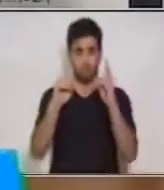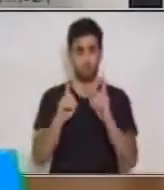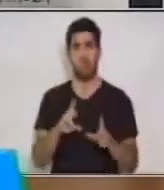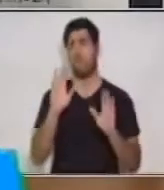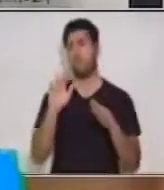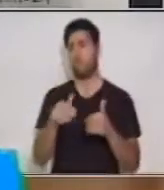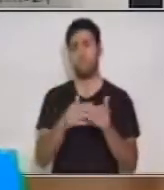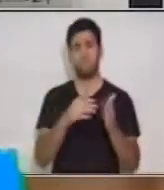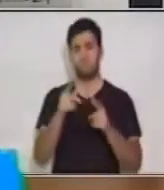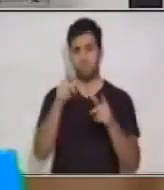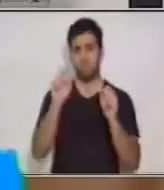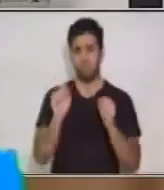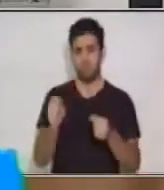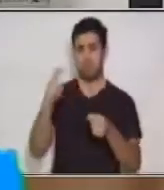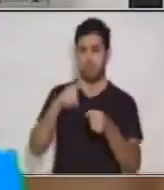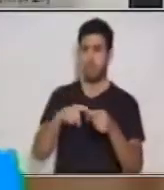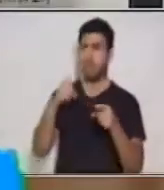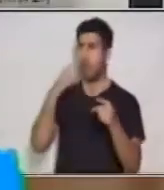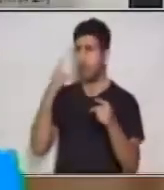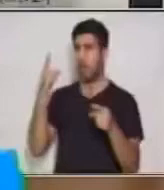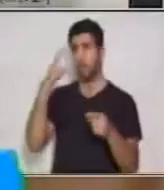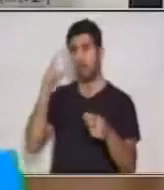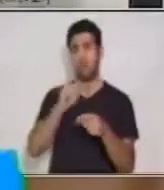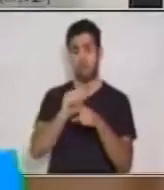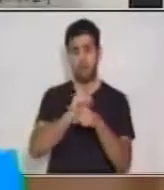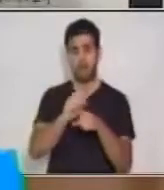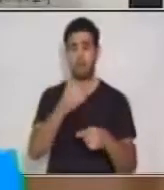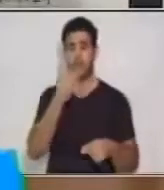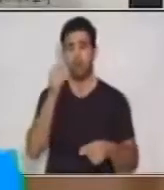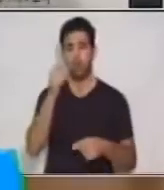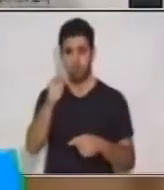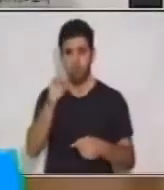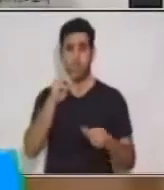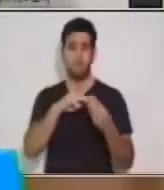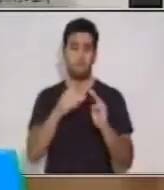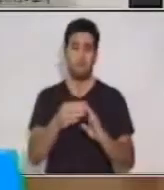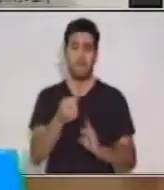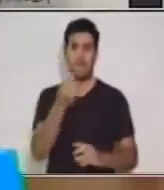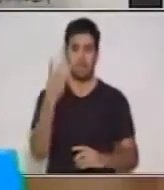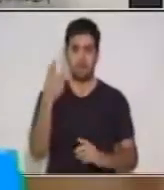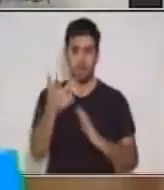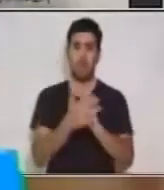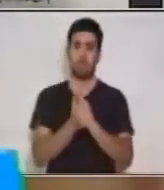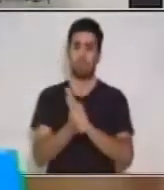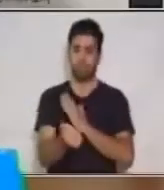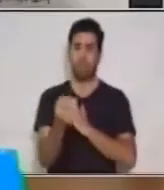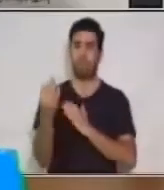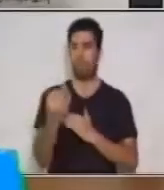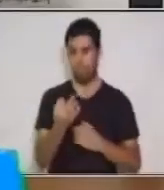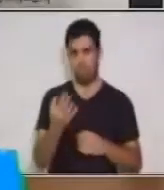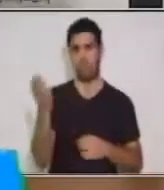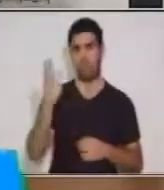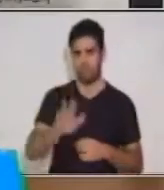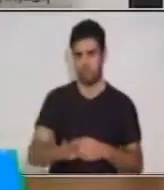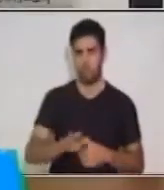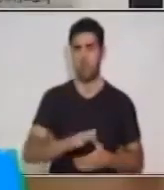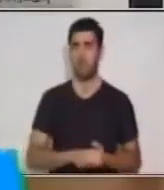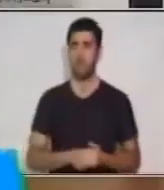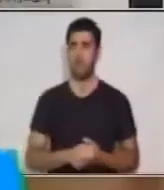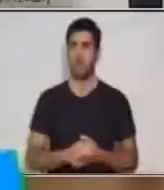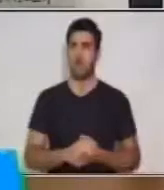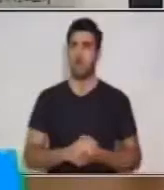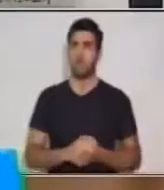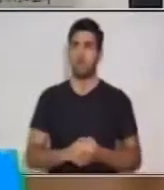este tema le ayudará a ejercitar habilidades como la memoria, pensamiento lógico y, por supuesto, habilidad